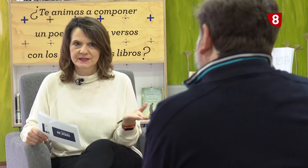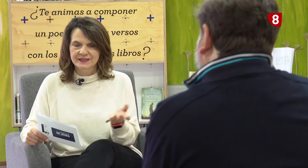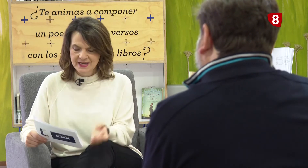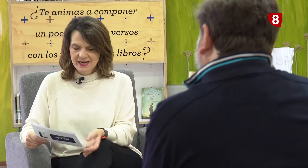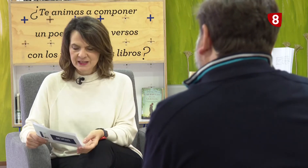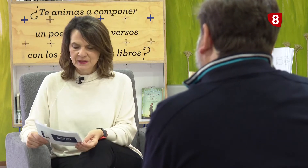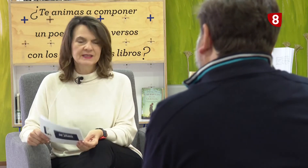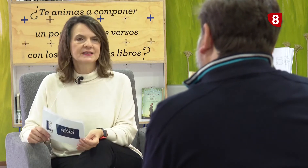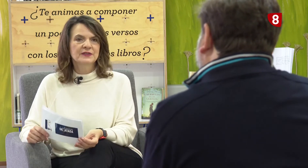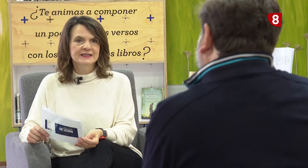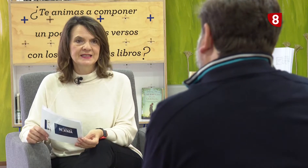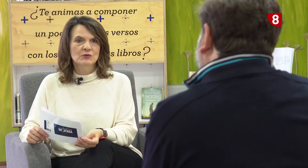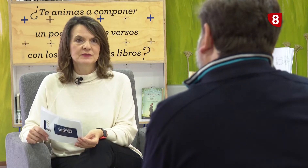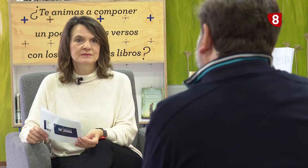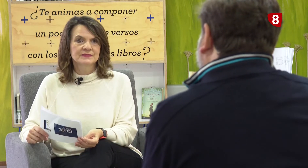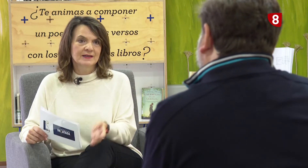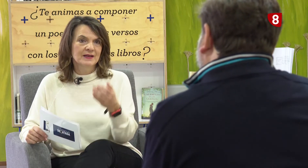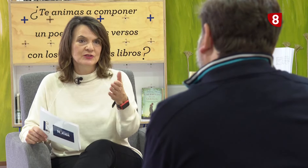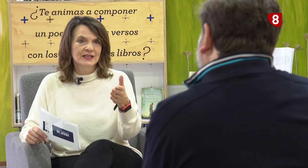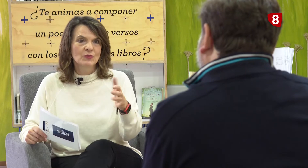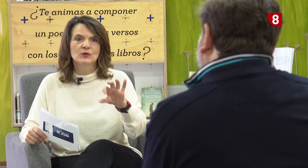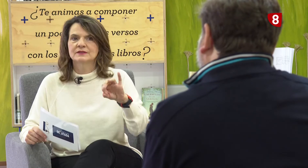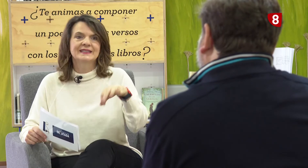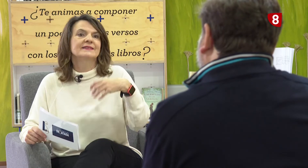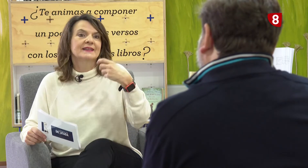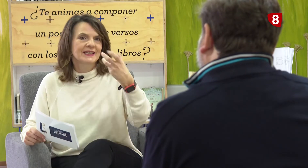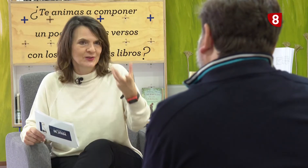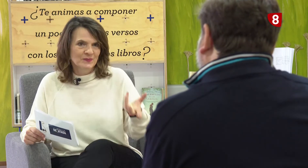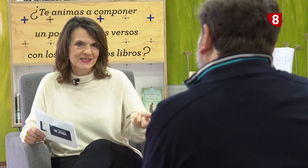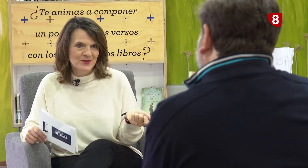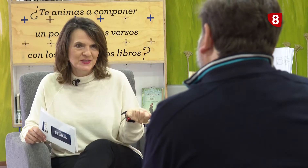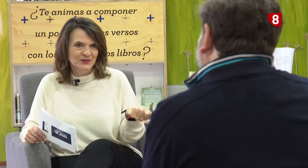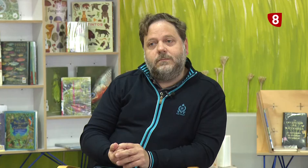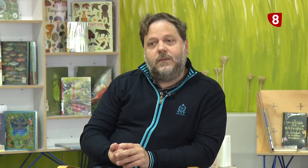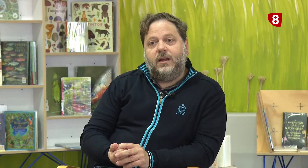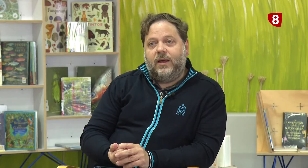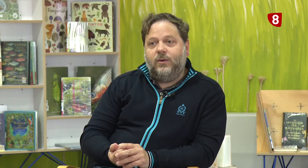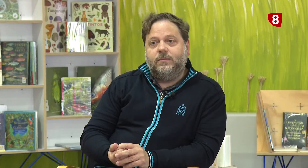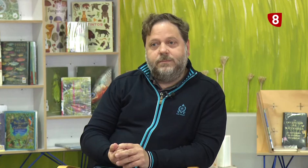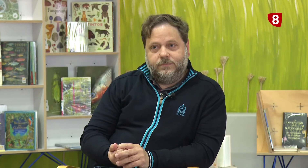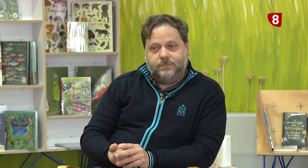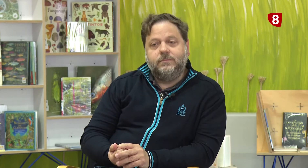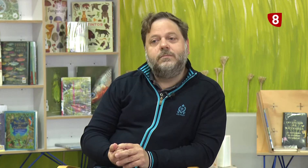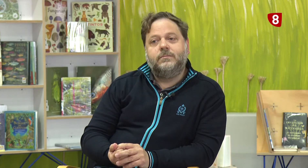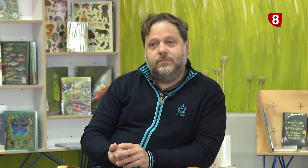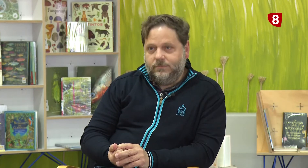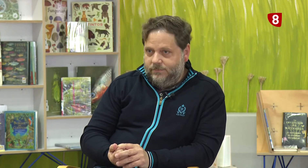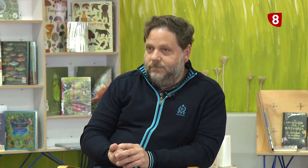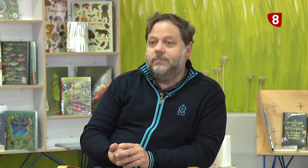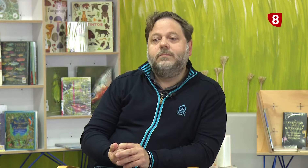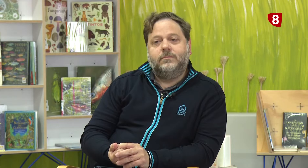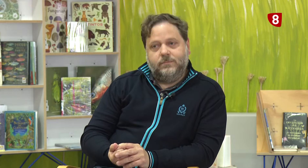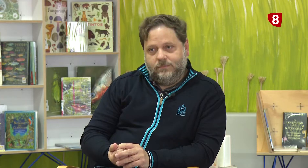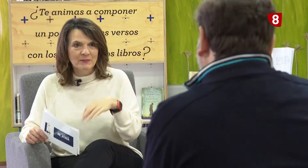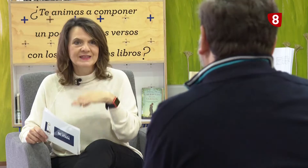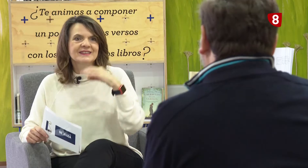se interpretan las palabras en diferentes lenguas. Ya que hablábamos de león, pues diente de león pasa lo mismo. En unas lenguas se sopla